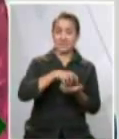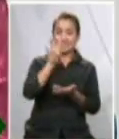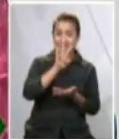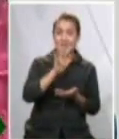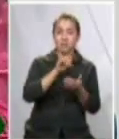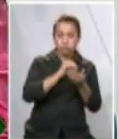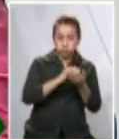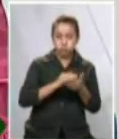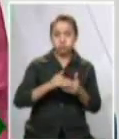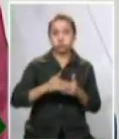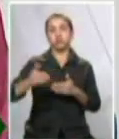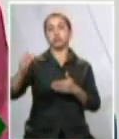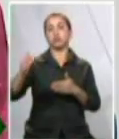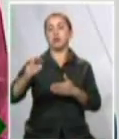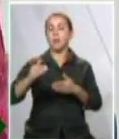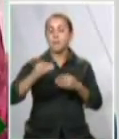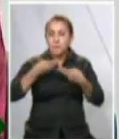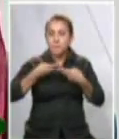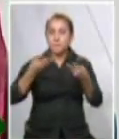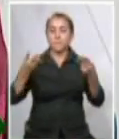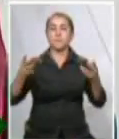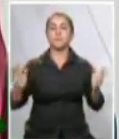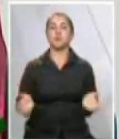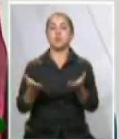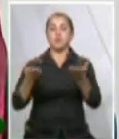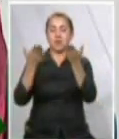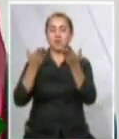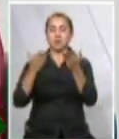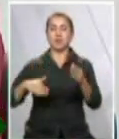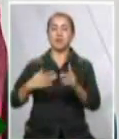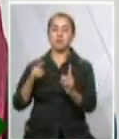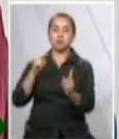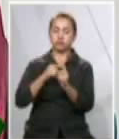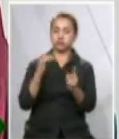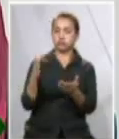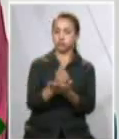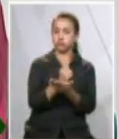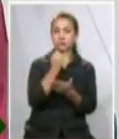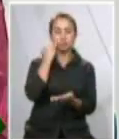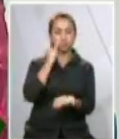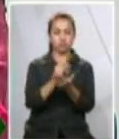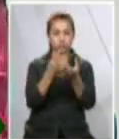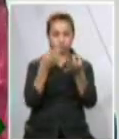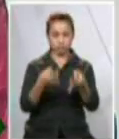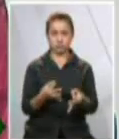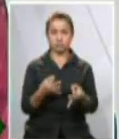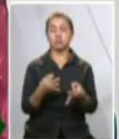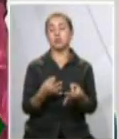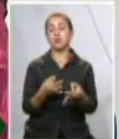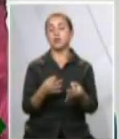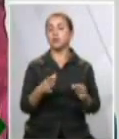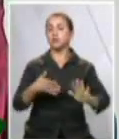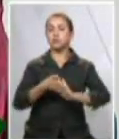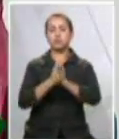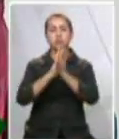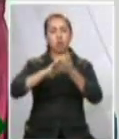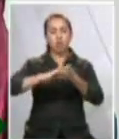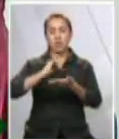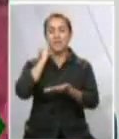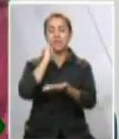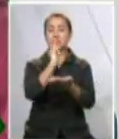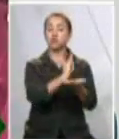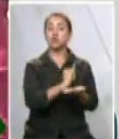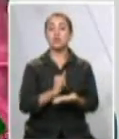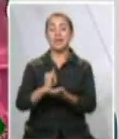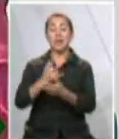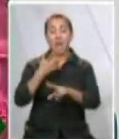impulsando esto, estamos promoviéndolo y queremos la tarea, la meta ahora es institucionalizarlo. En la medida de que todos, la